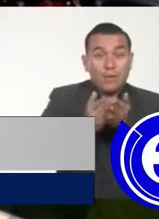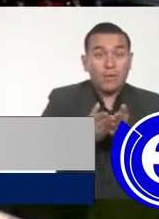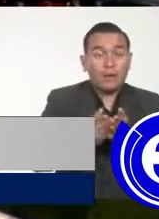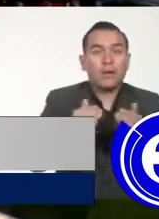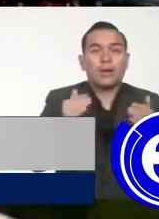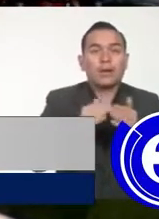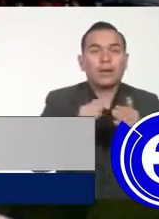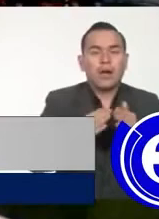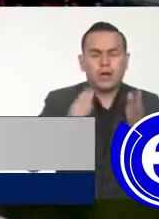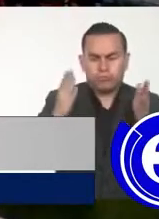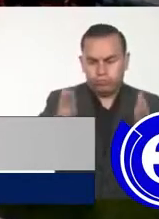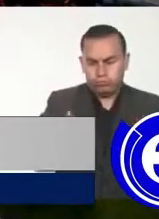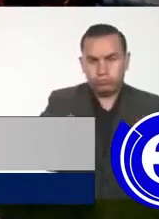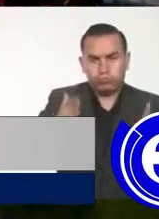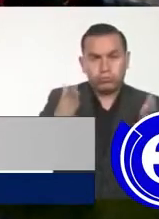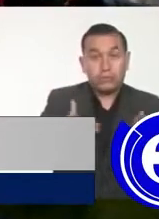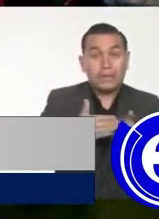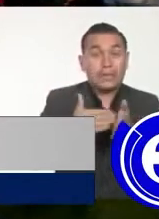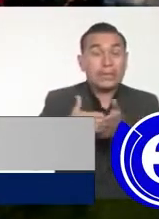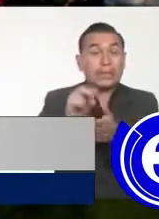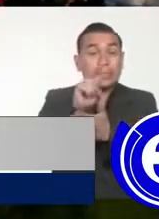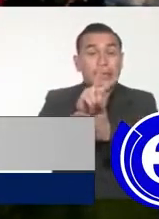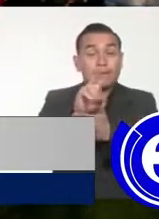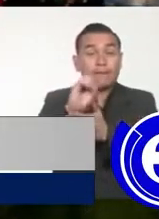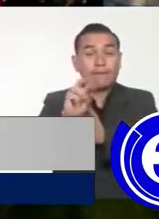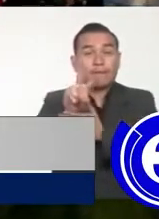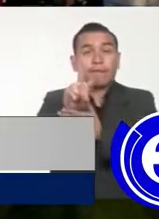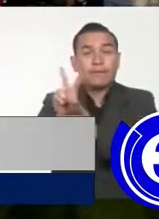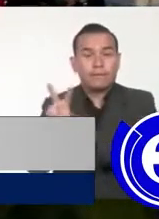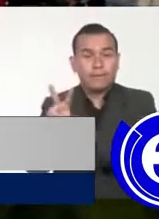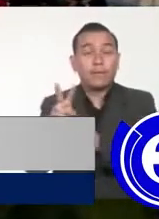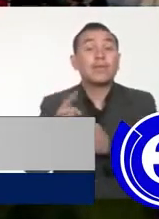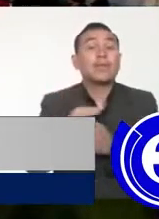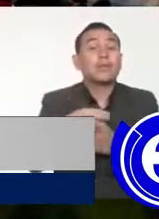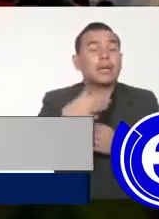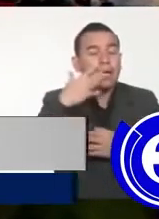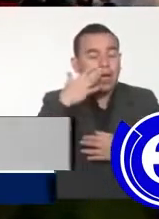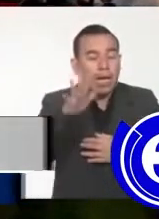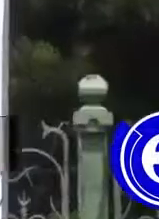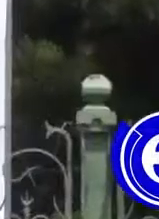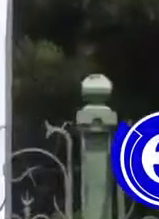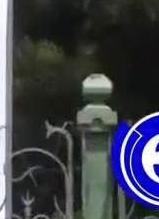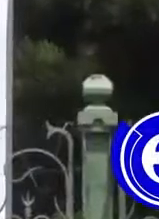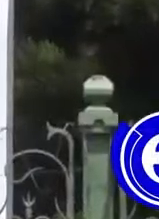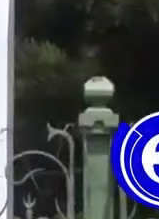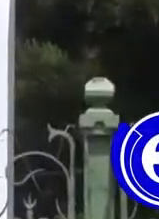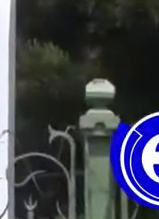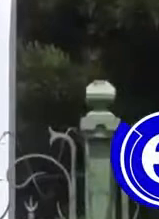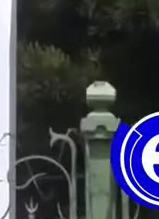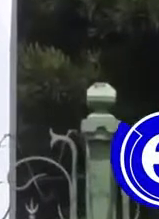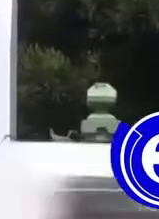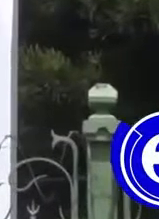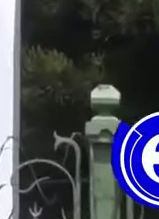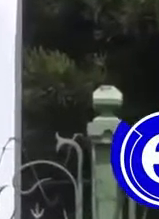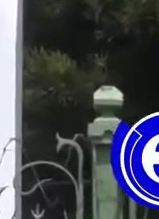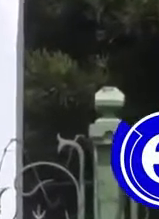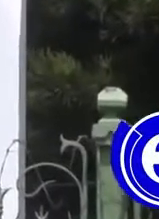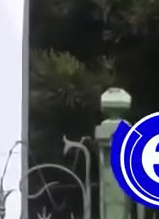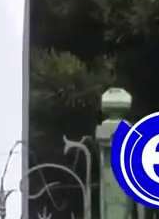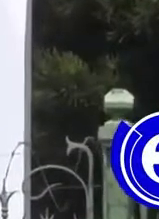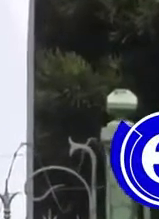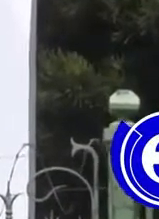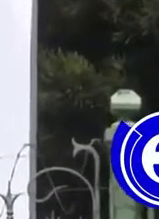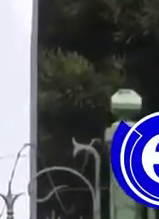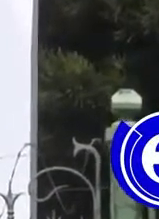tren del pacífico' para llevar más desarrollo y conectar nuestro país externo además que ya se cuenta con los fondos